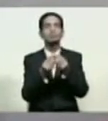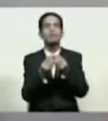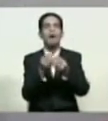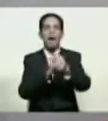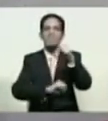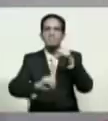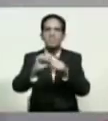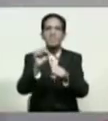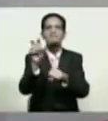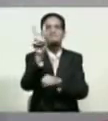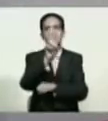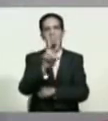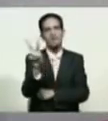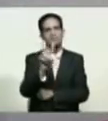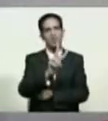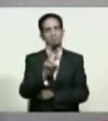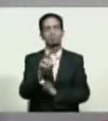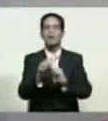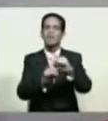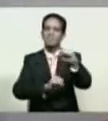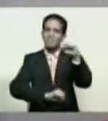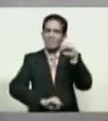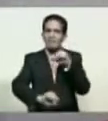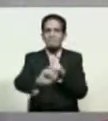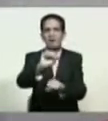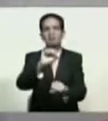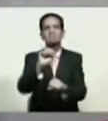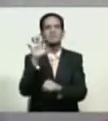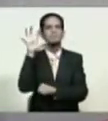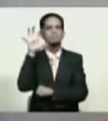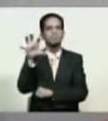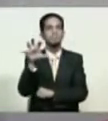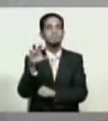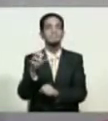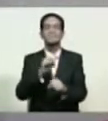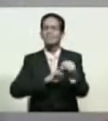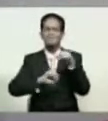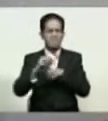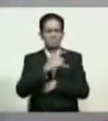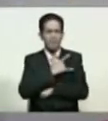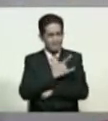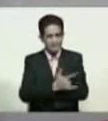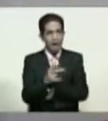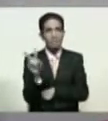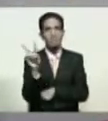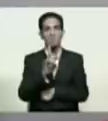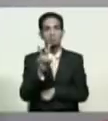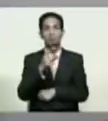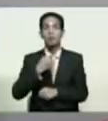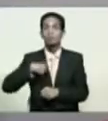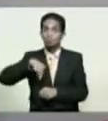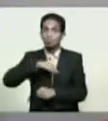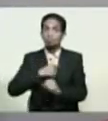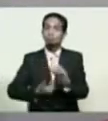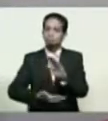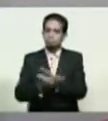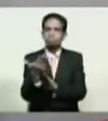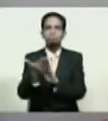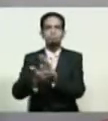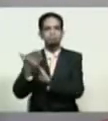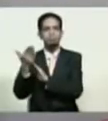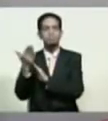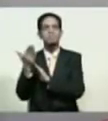defender a la patria, vamos a defender a nuestra Venezuela, a nuestra amada Venezuela. Y así salimos los venezolanos y las venezolanas